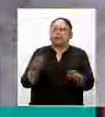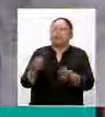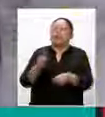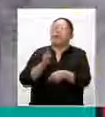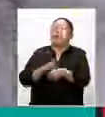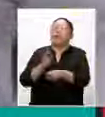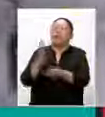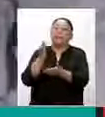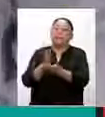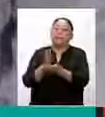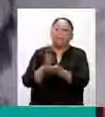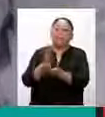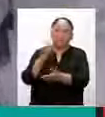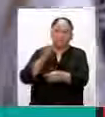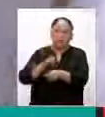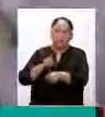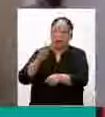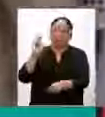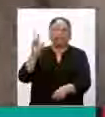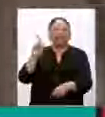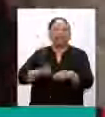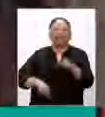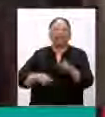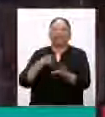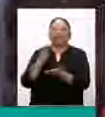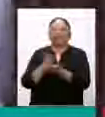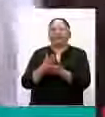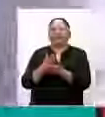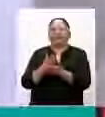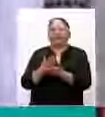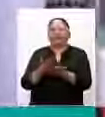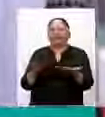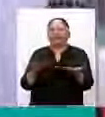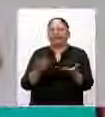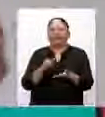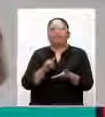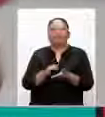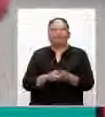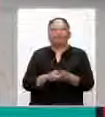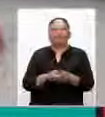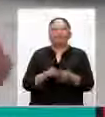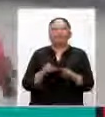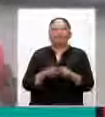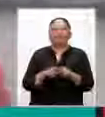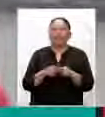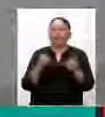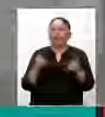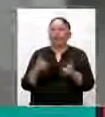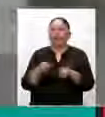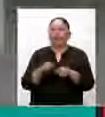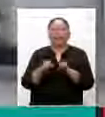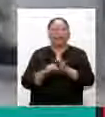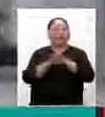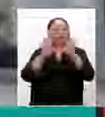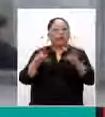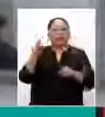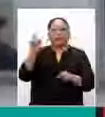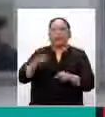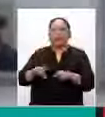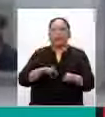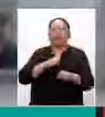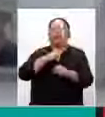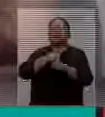que empezar a gestionar, creo, a partir de la denuncia, a partir de instar a las instancias competentes a que hagan su trabajo.